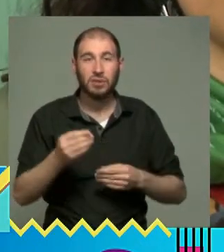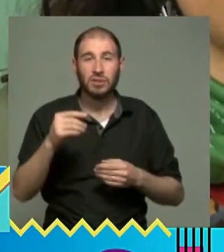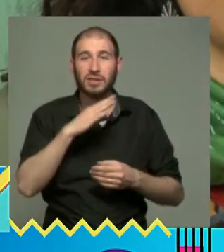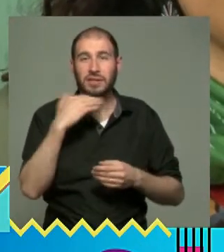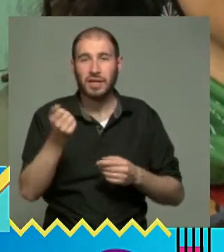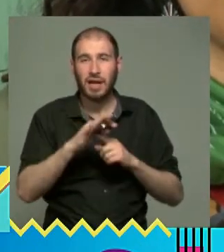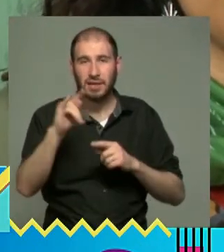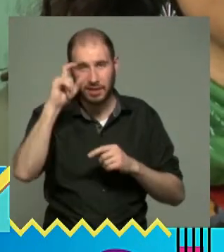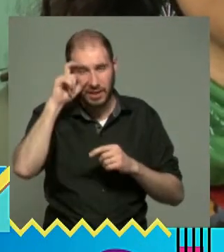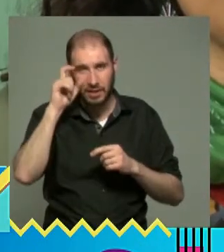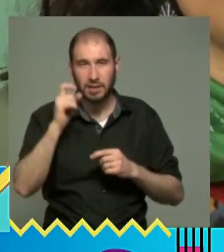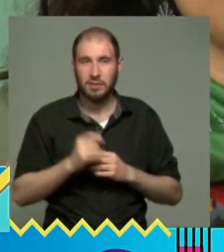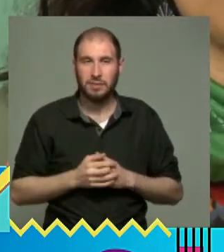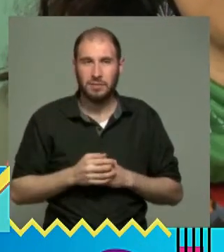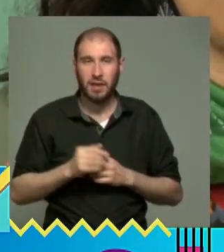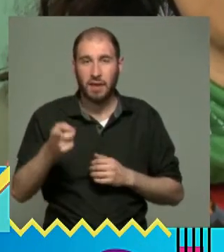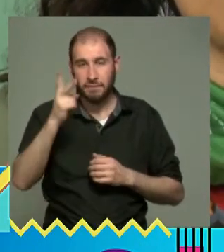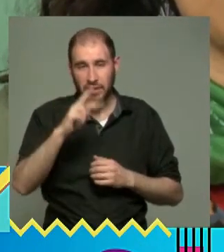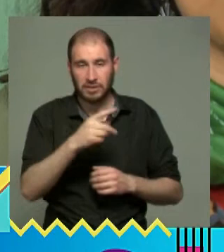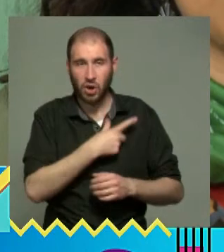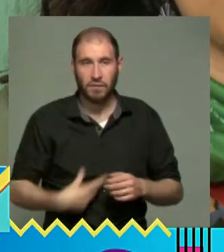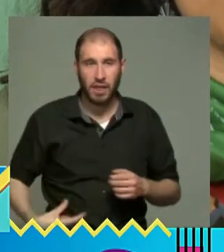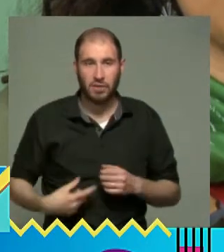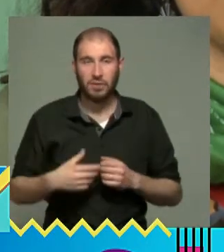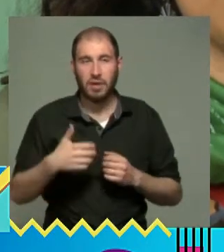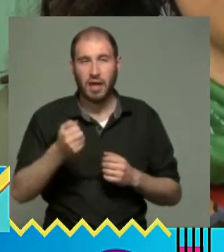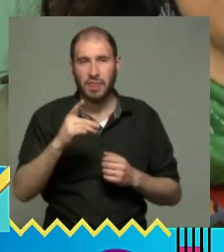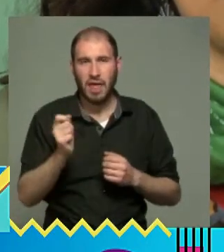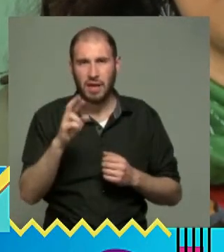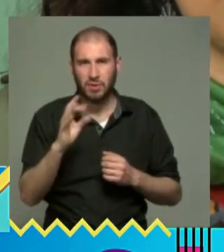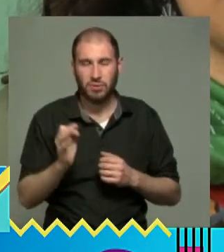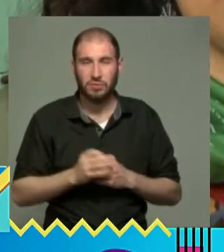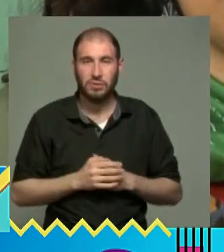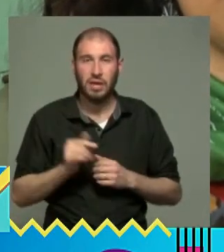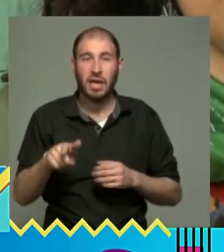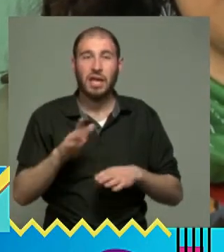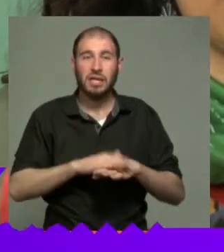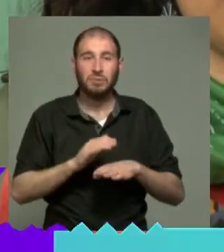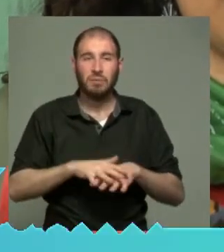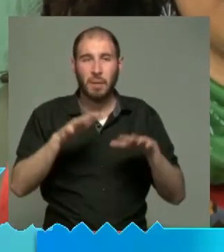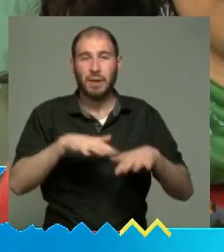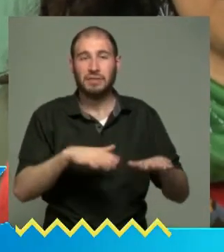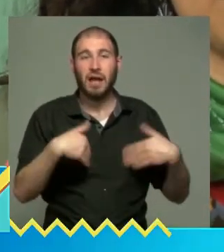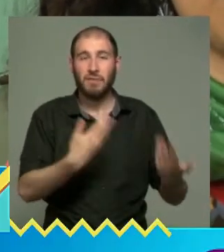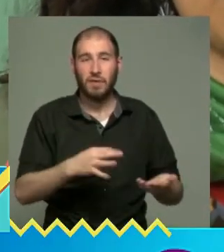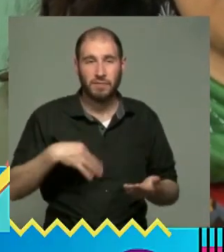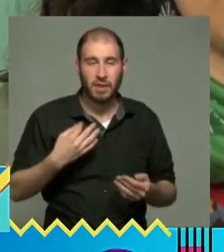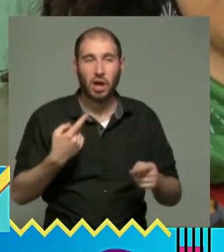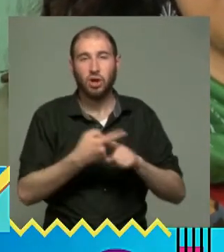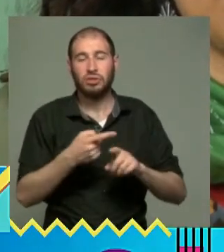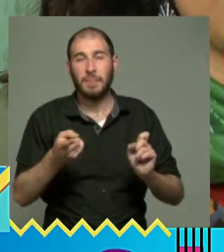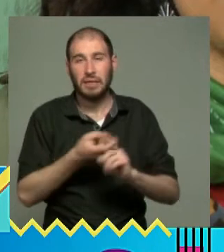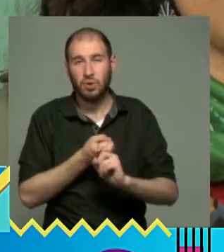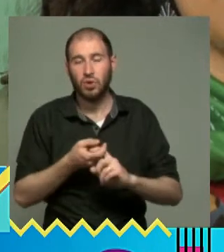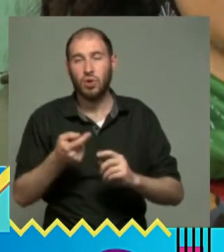Jaque, cuyo vicegobernador, Mario Daro, era quien se encargaba de organizar las marchas pro vida en contra del matrimonio